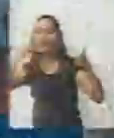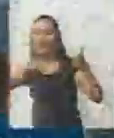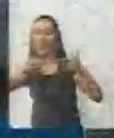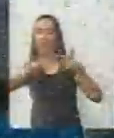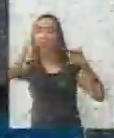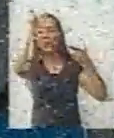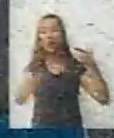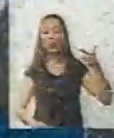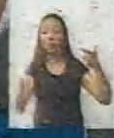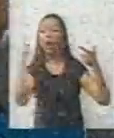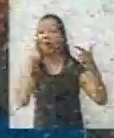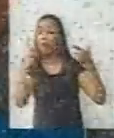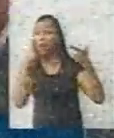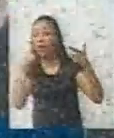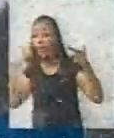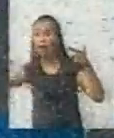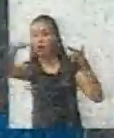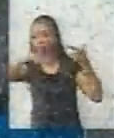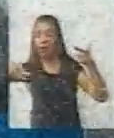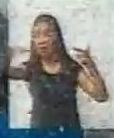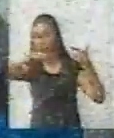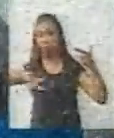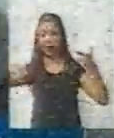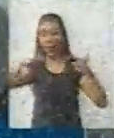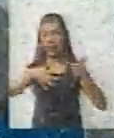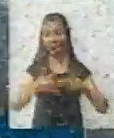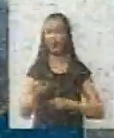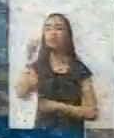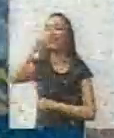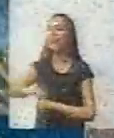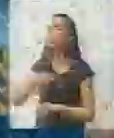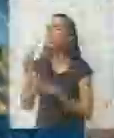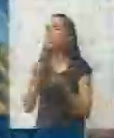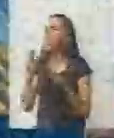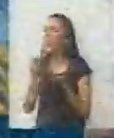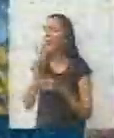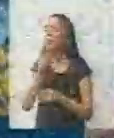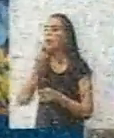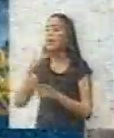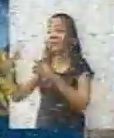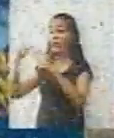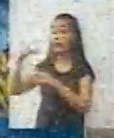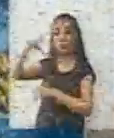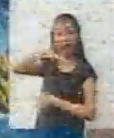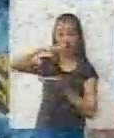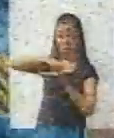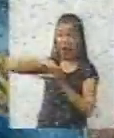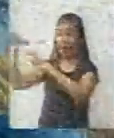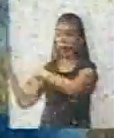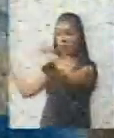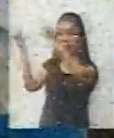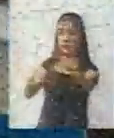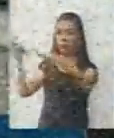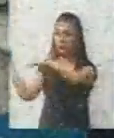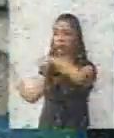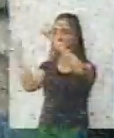defender esta fuente laboral que es de todo. ¿Ahora qué está sucediendo? Porque vemos como una especie de desalojo de un local. Bueno, es un local